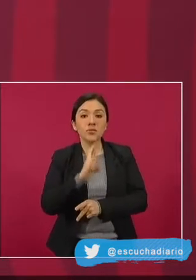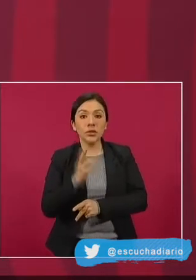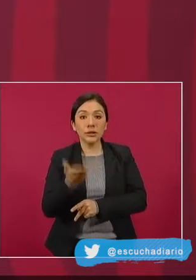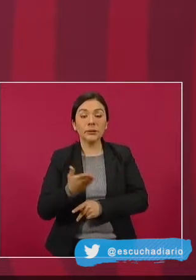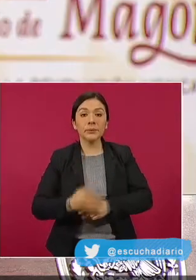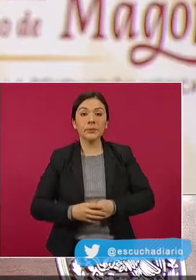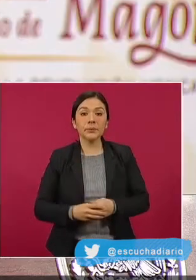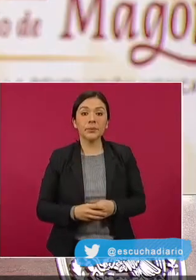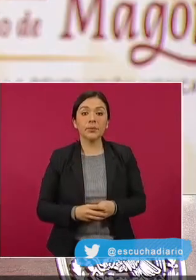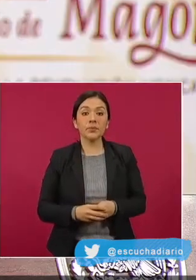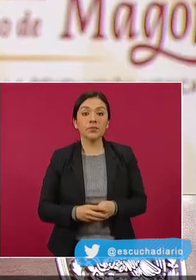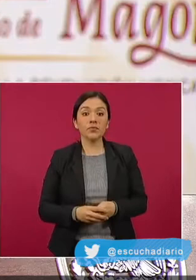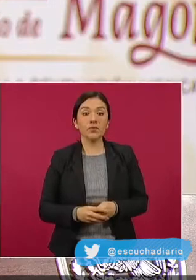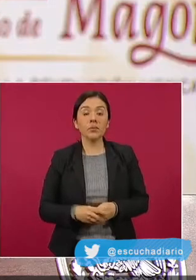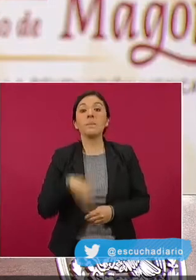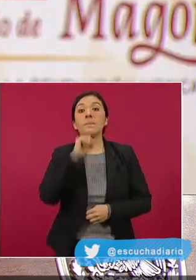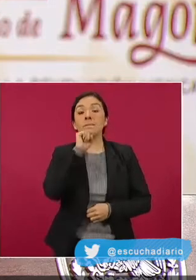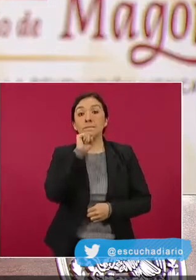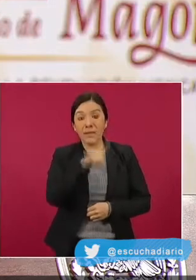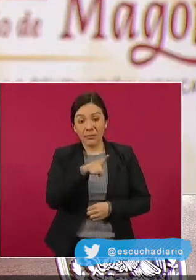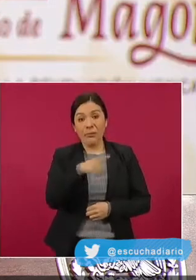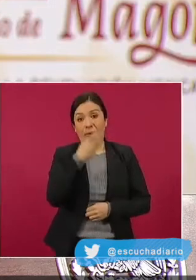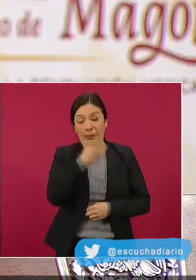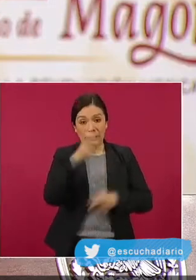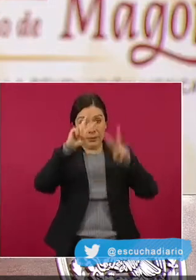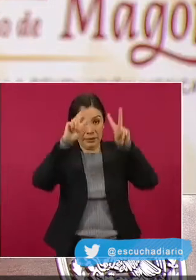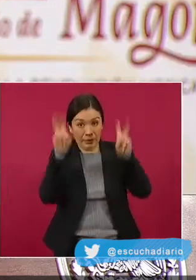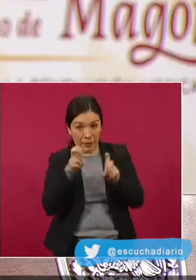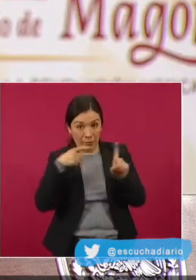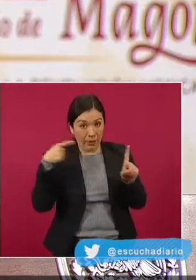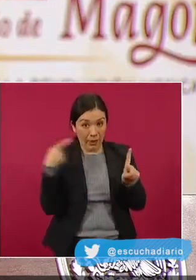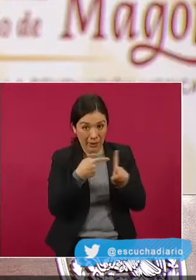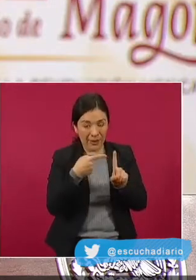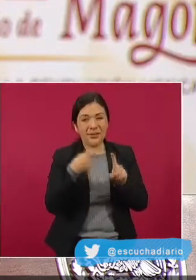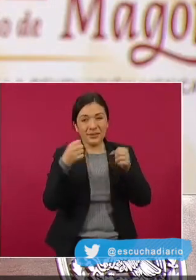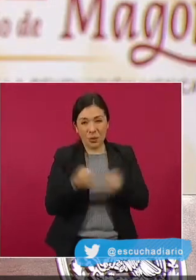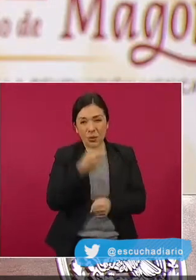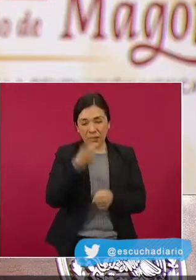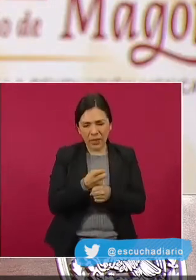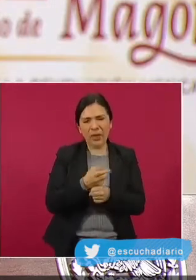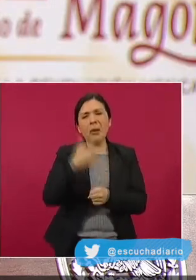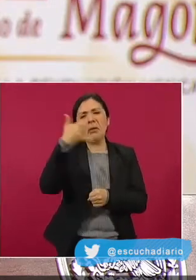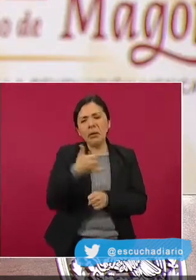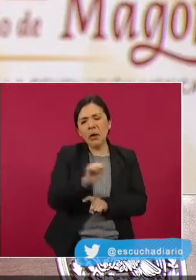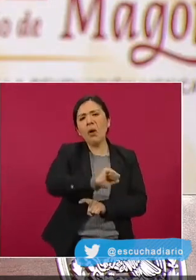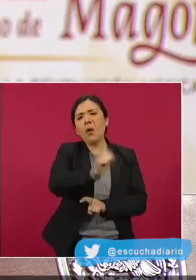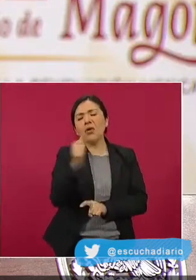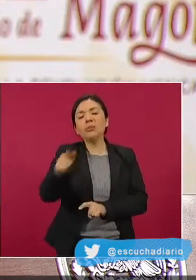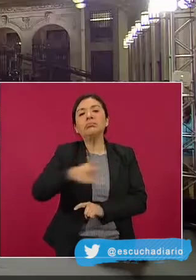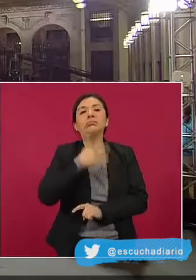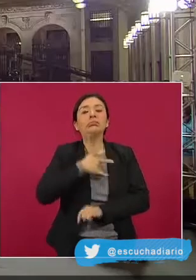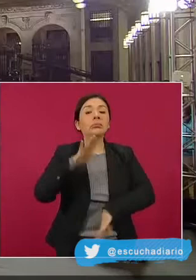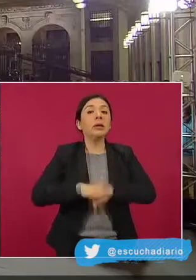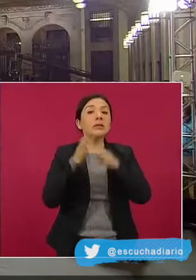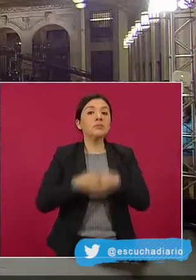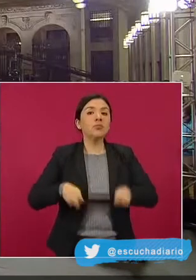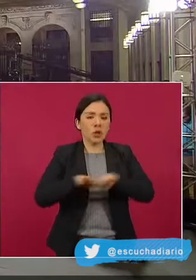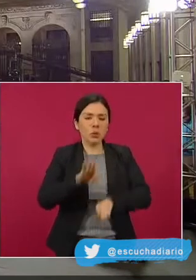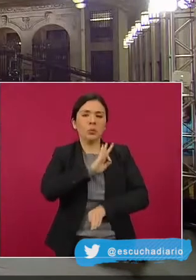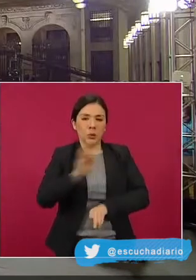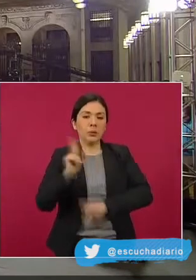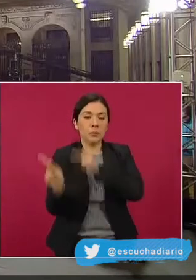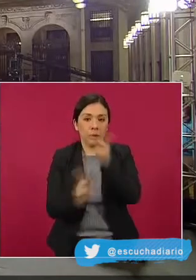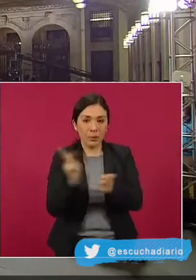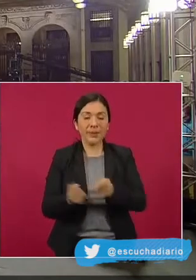de seguridad locales para el acompañamiento de los candidatos. El secretario de Gobernación encabezará los trabajos y la relación con